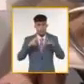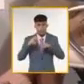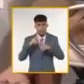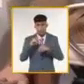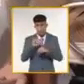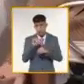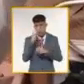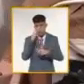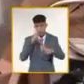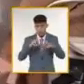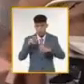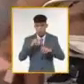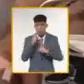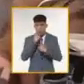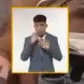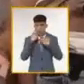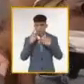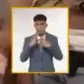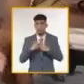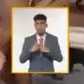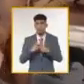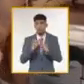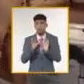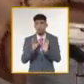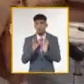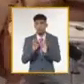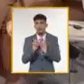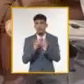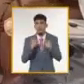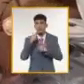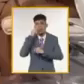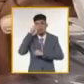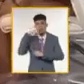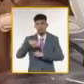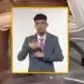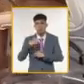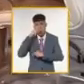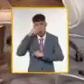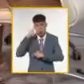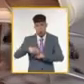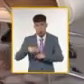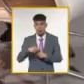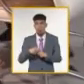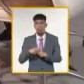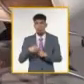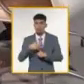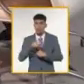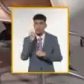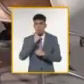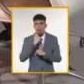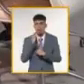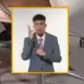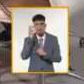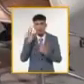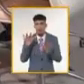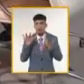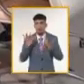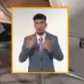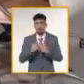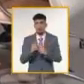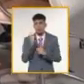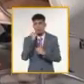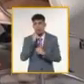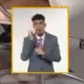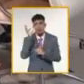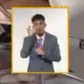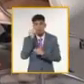predominante es el del sujeto o el hegemón masculino que afirma su superioridad porque tiene más mujeres, o porque tiene más bellas mujeres, o porque